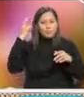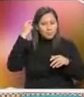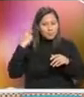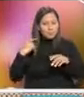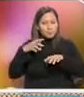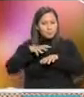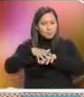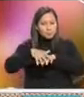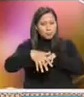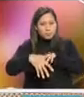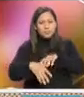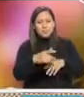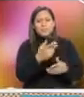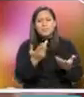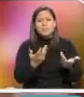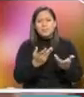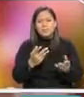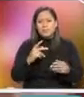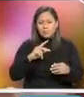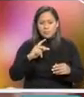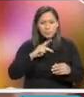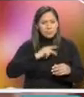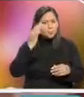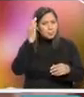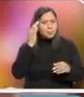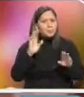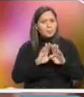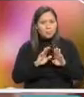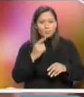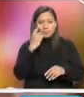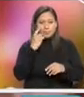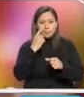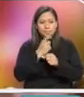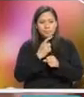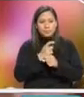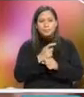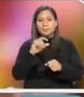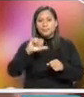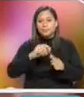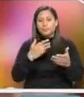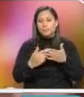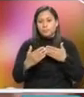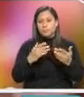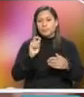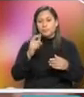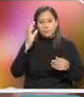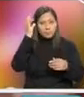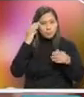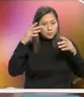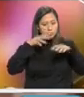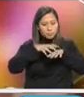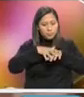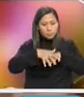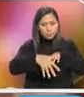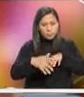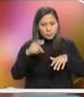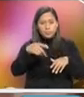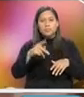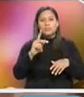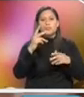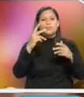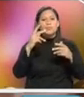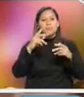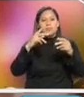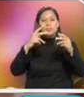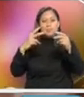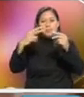en realidadmente hacen y qué efecto nos dan sobre el cabello. Okay. Entonces, para empezar, hoy la tendencia es un cabello en capas, pero vamos a decirle adiós al